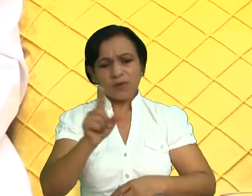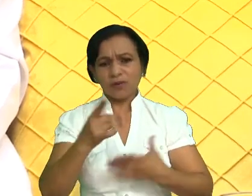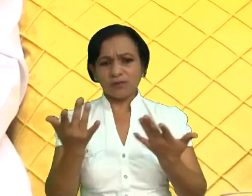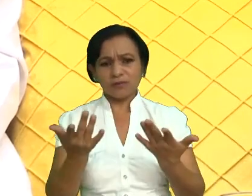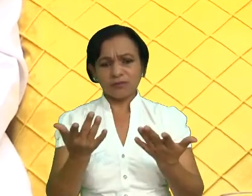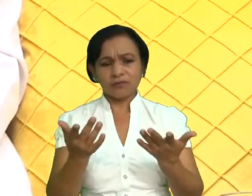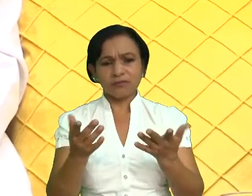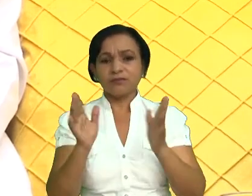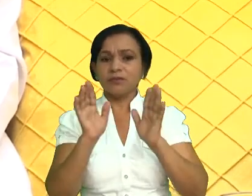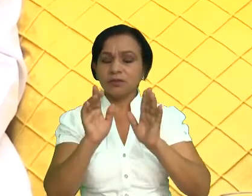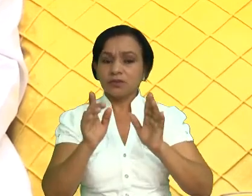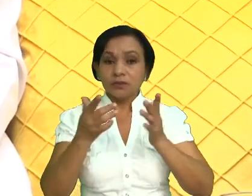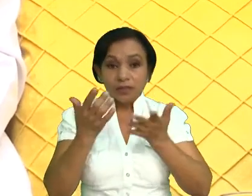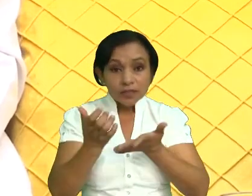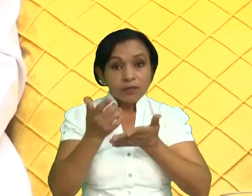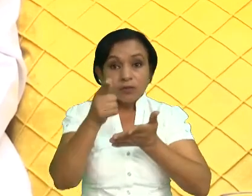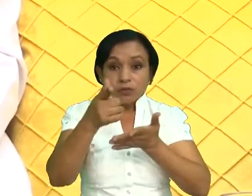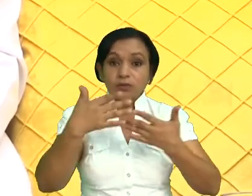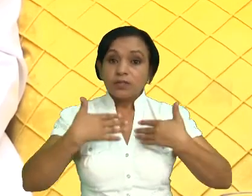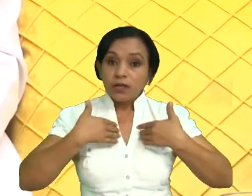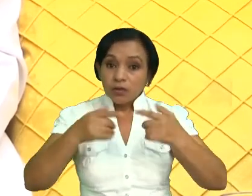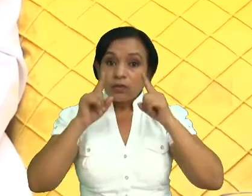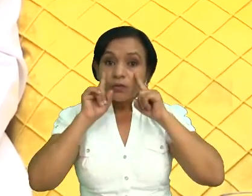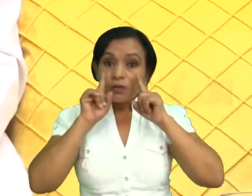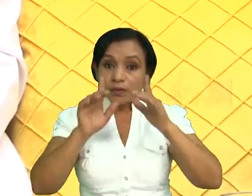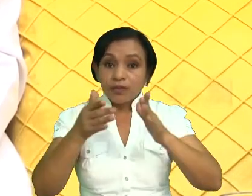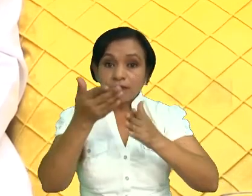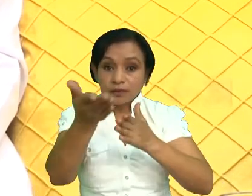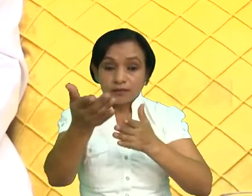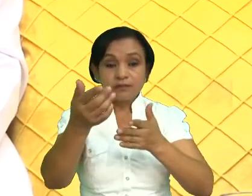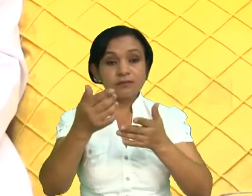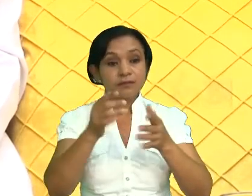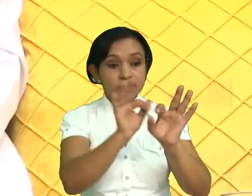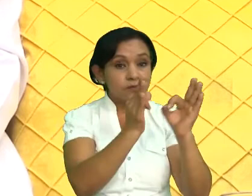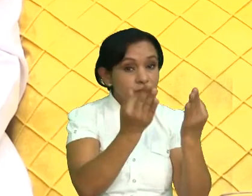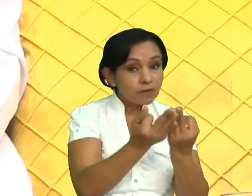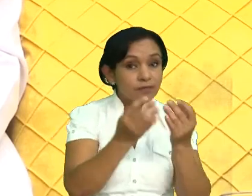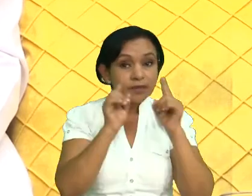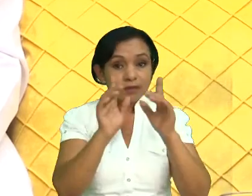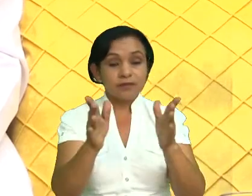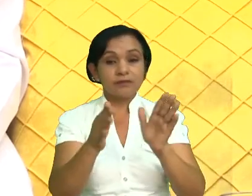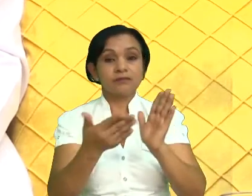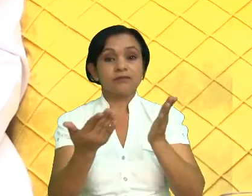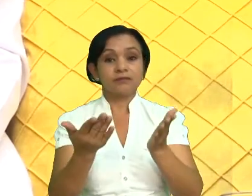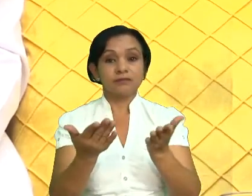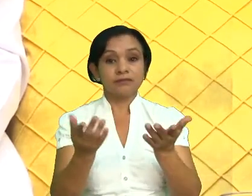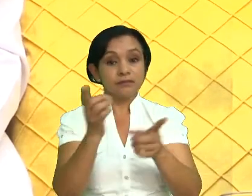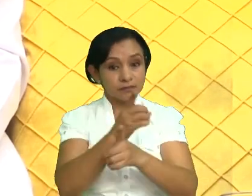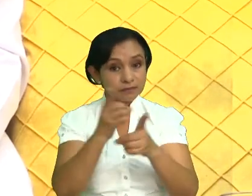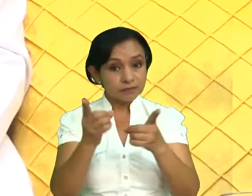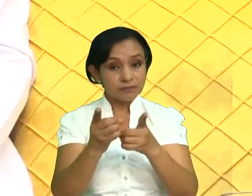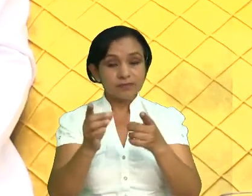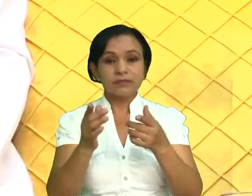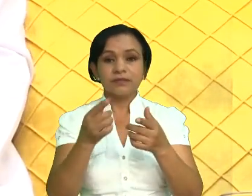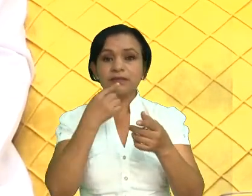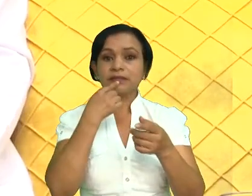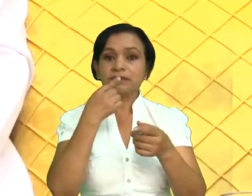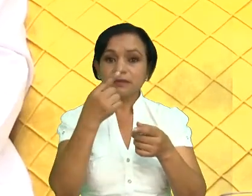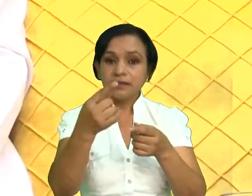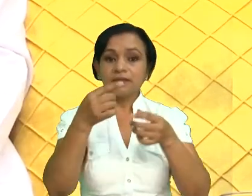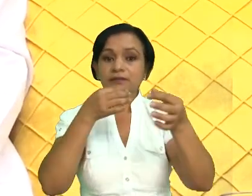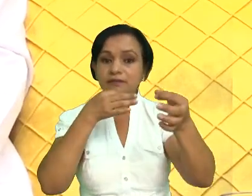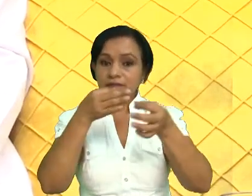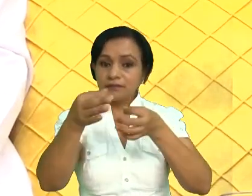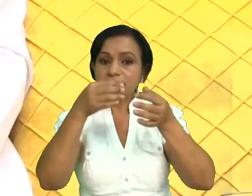la salud de ustedes y la salud de su familia, que es parte importante de nuestro modelo de salud. Cada recomendación que